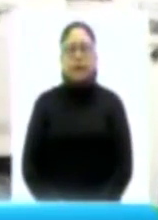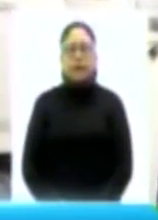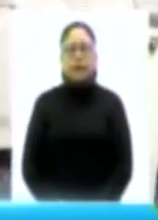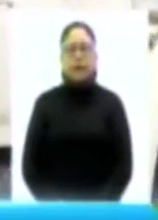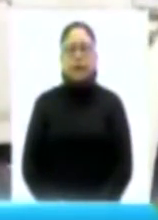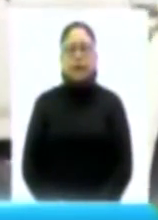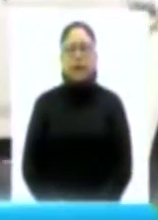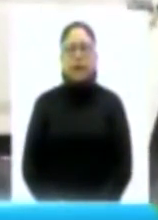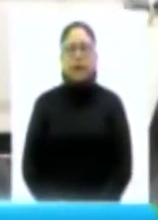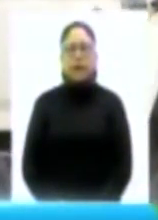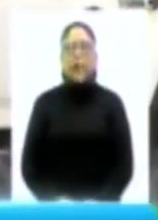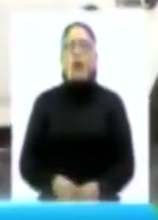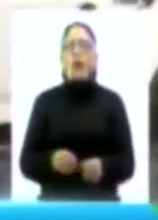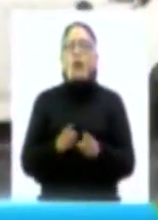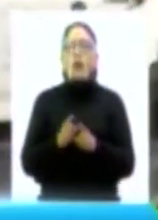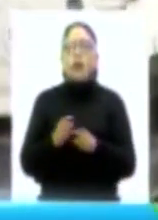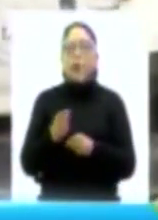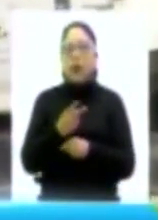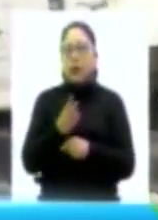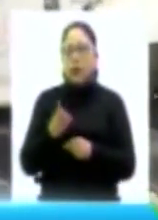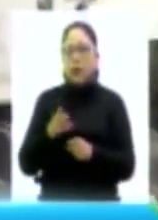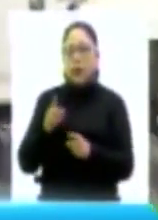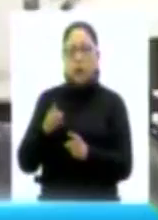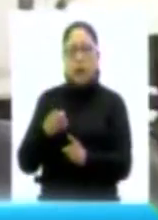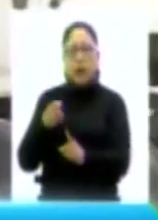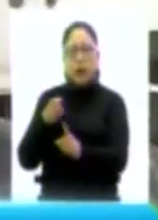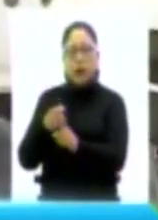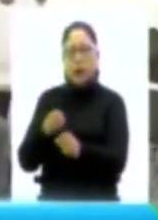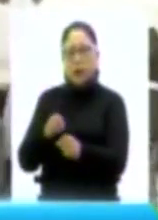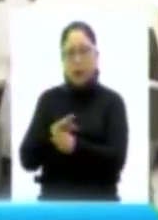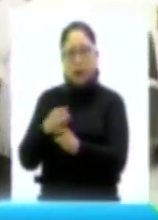deben ser aislados para así evitar una propagación del virus.